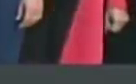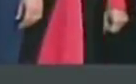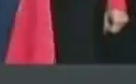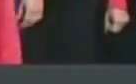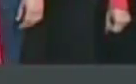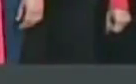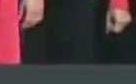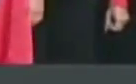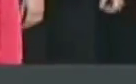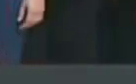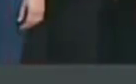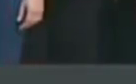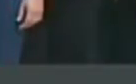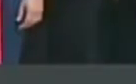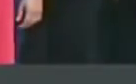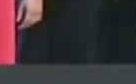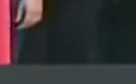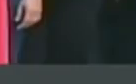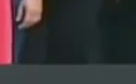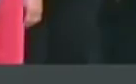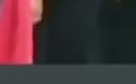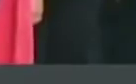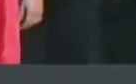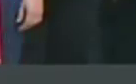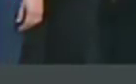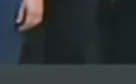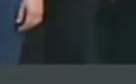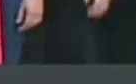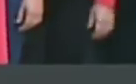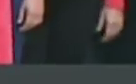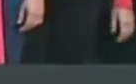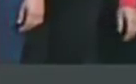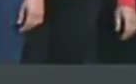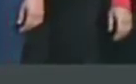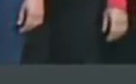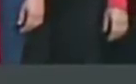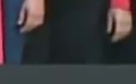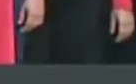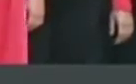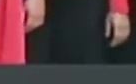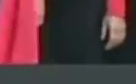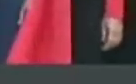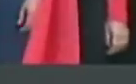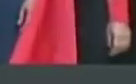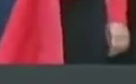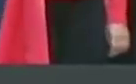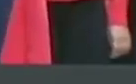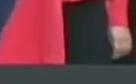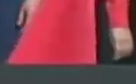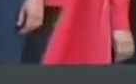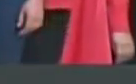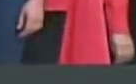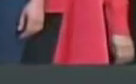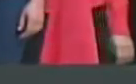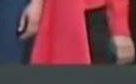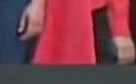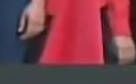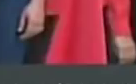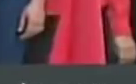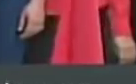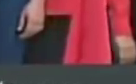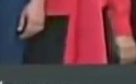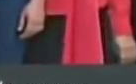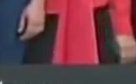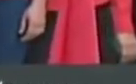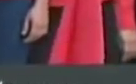haciendo un recorrido por todo el país. Ya hemos visitado 14 estados